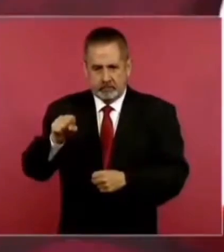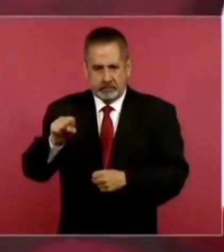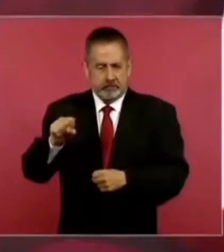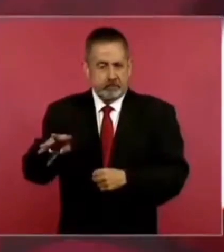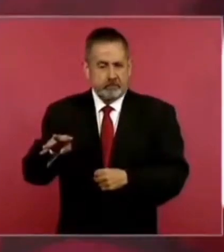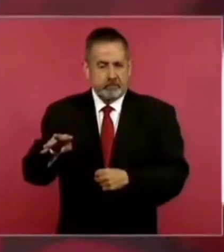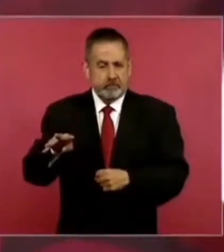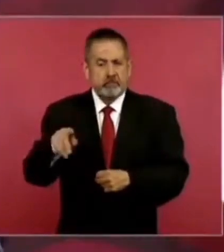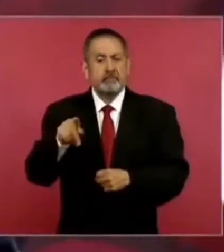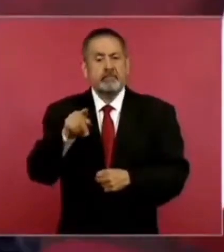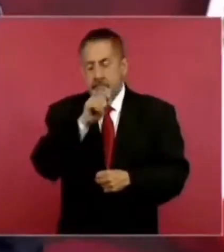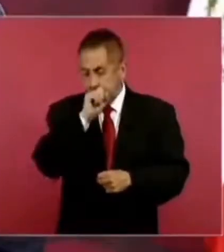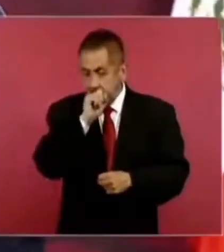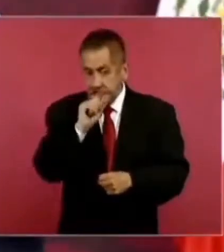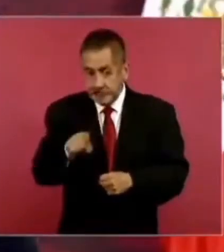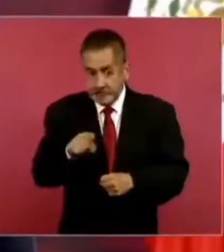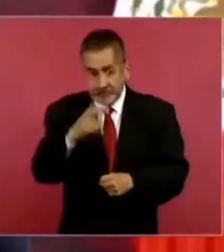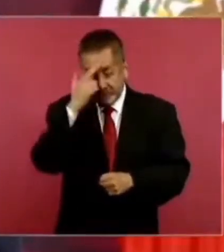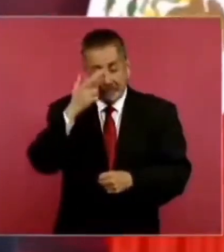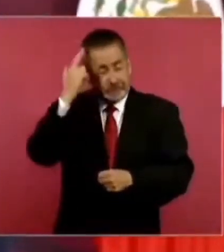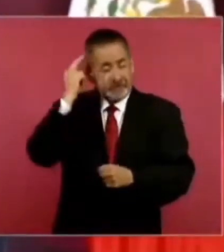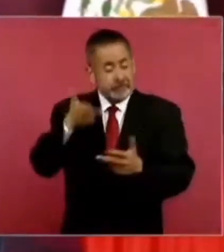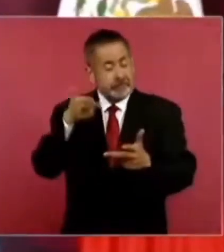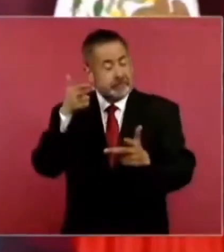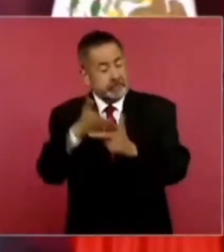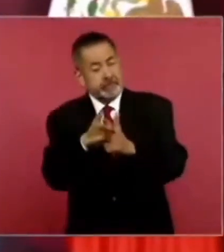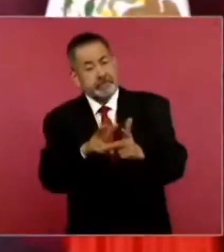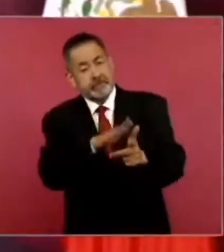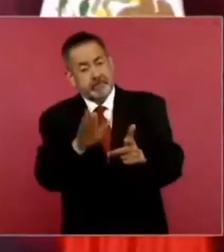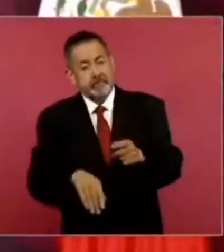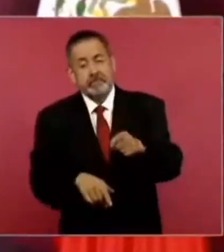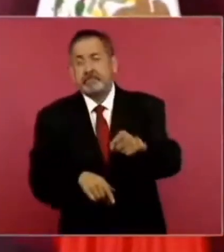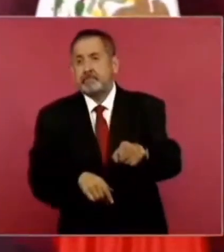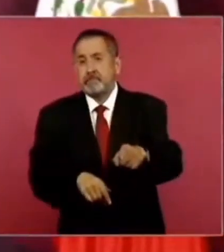después también del asesinato